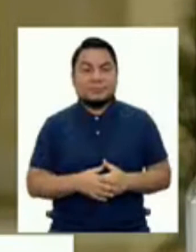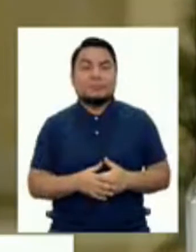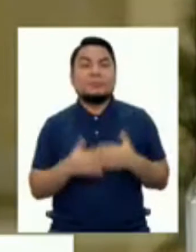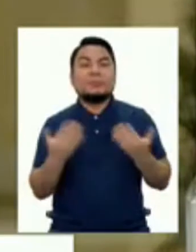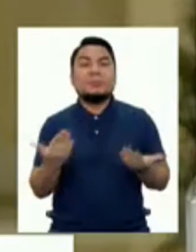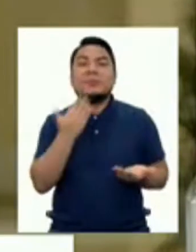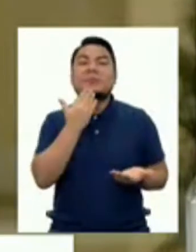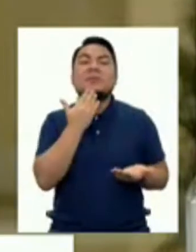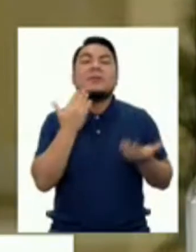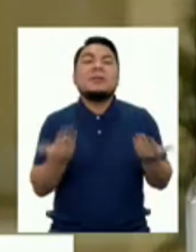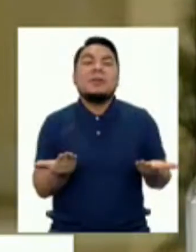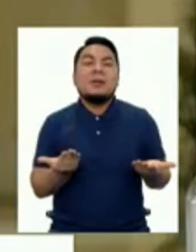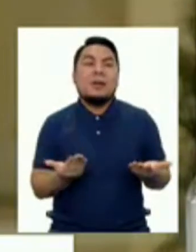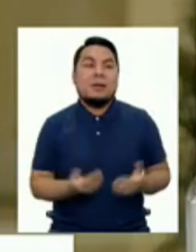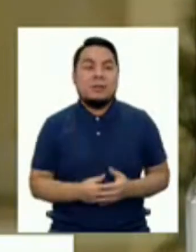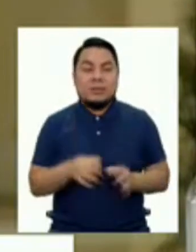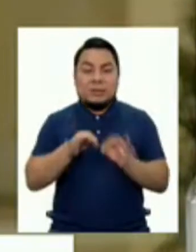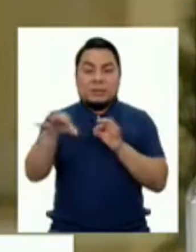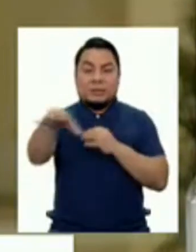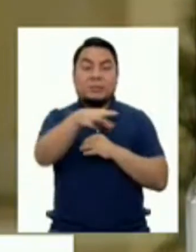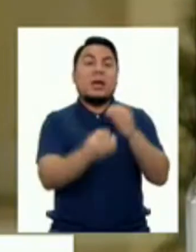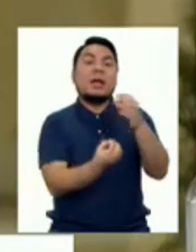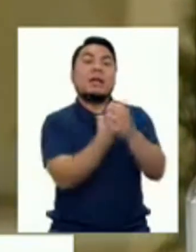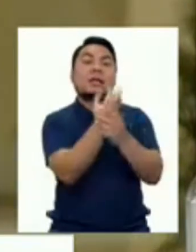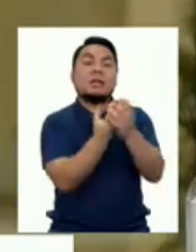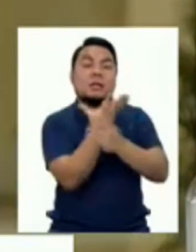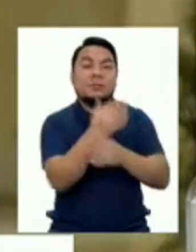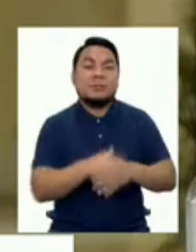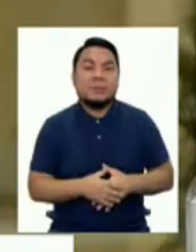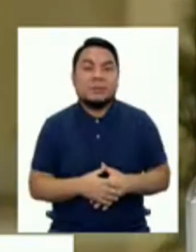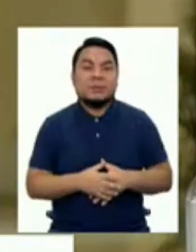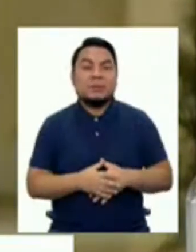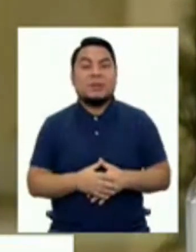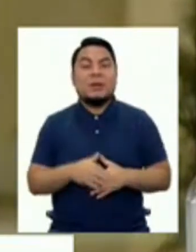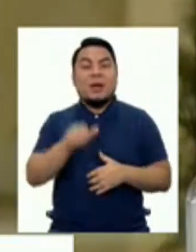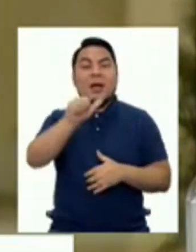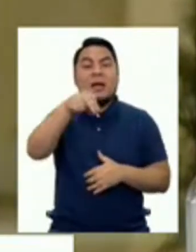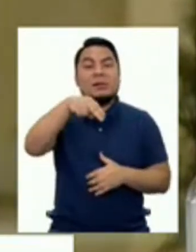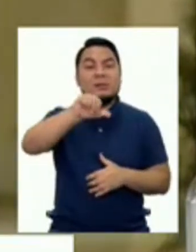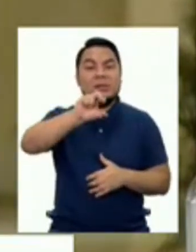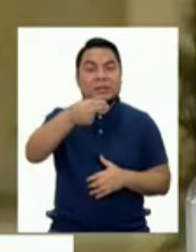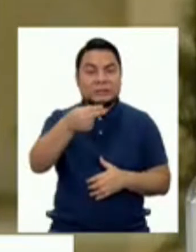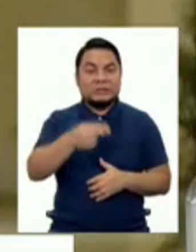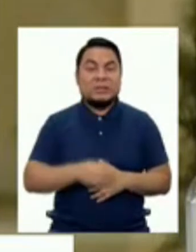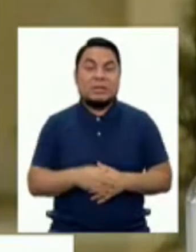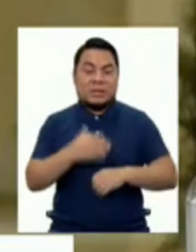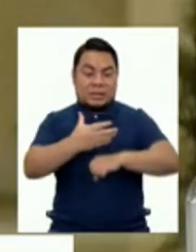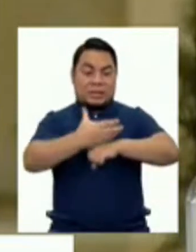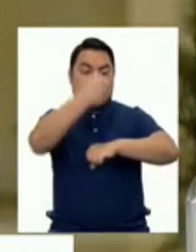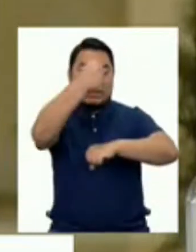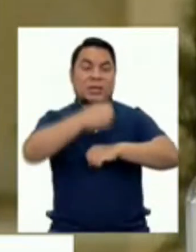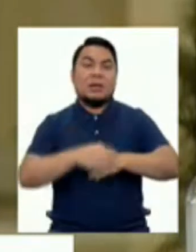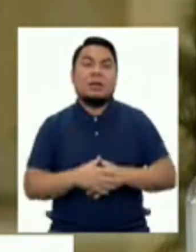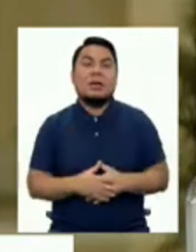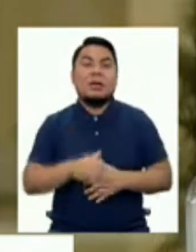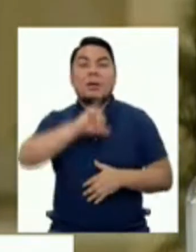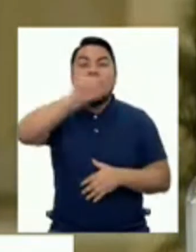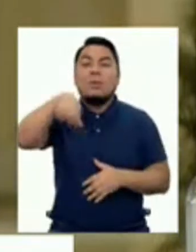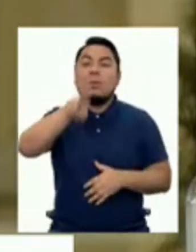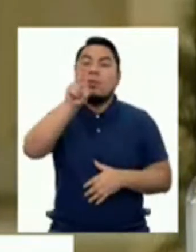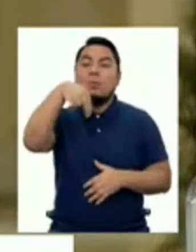Las regiones son Arequipa, Ancas, Ica,